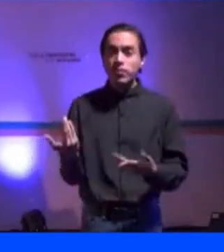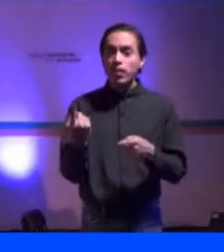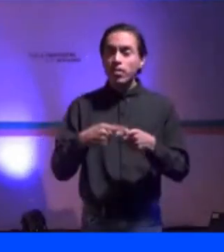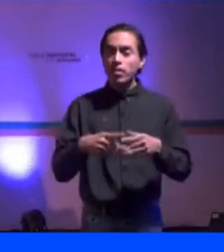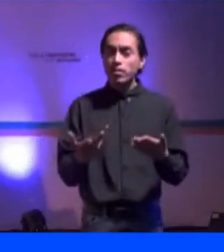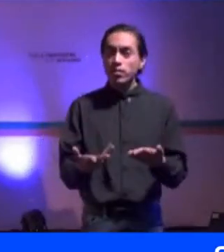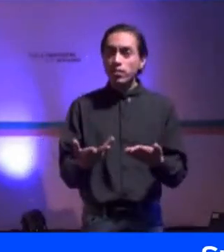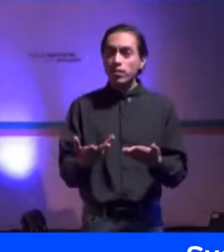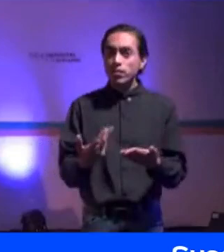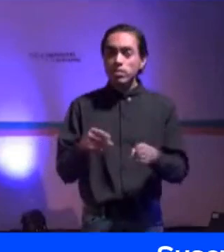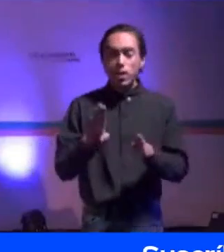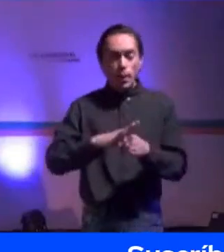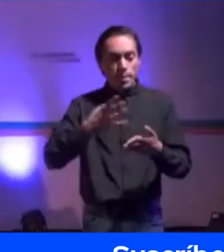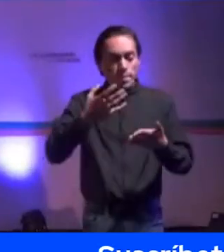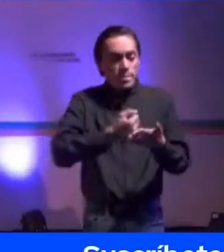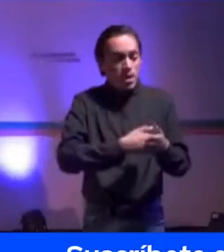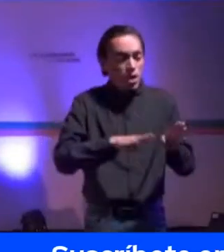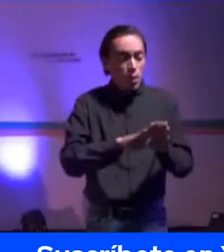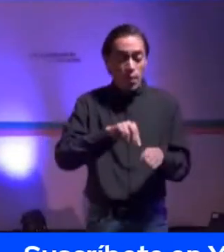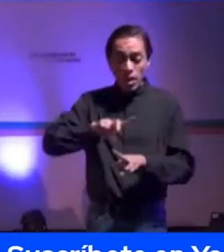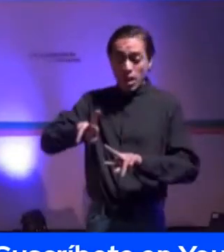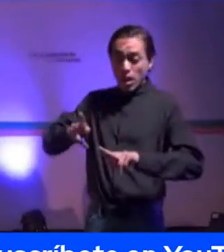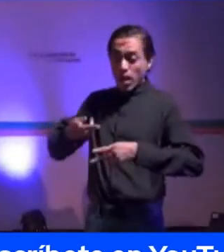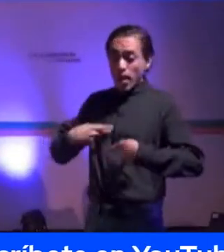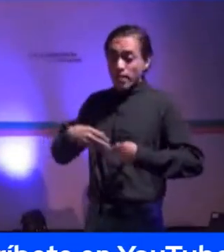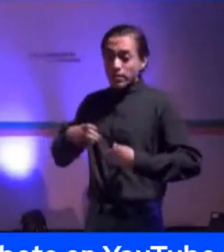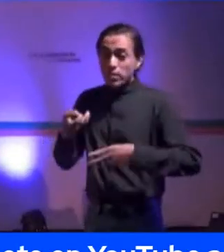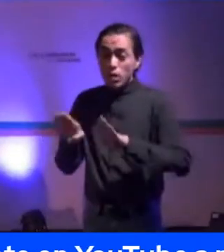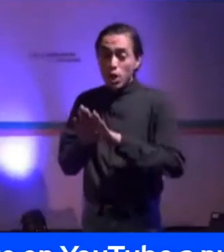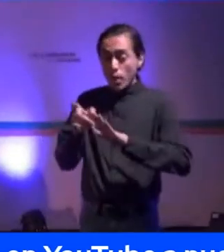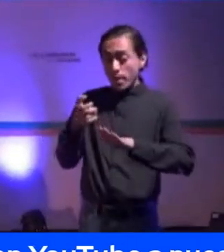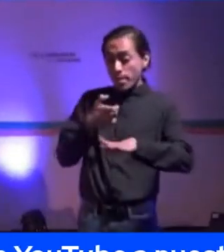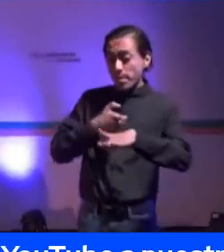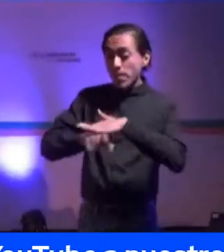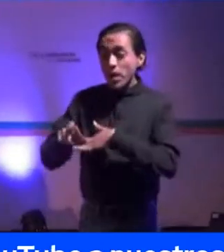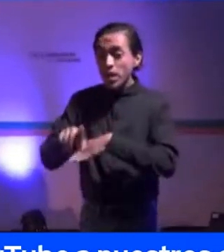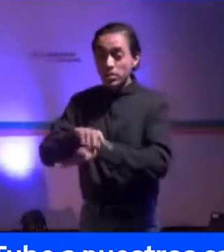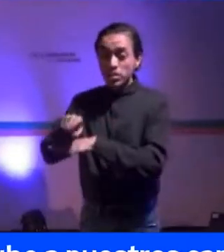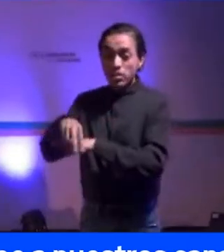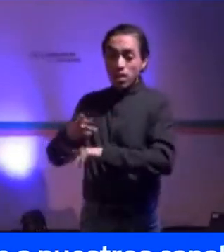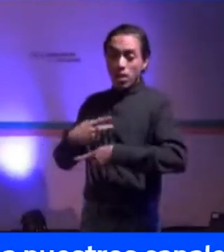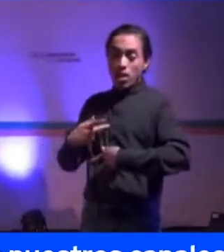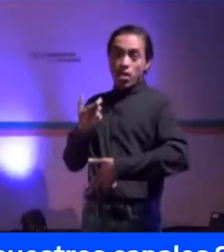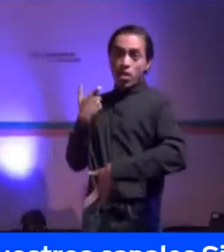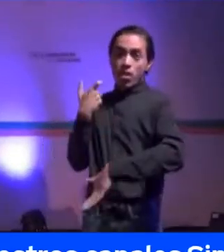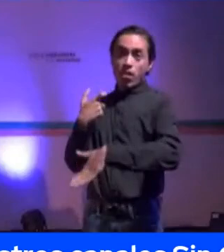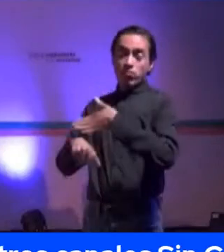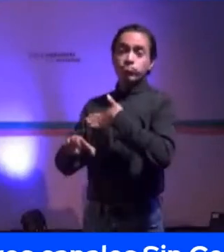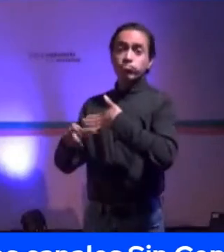lo quieren ganar los que se han prostituido, las plumas corruptas.